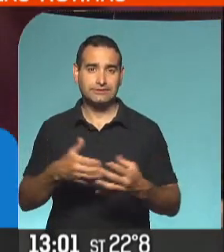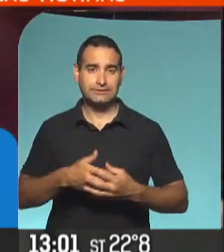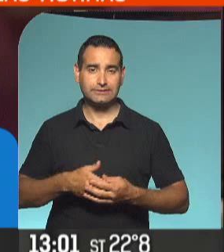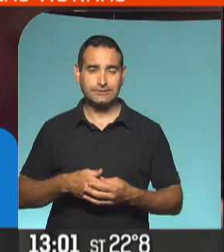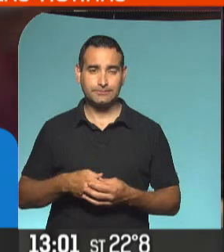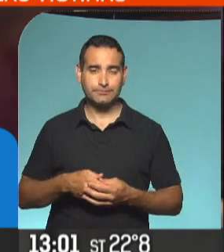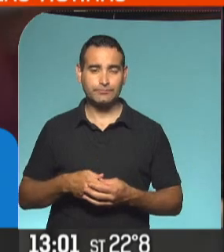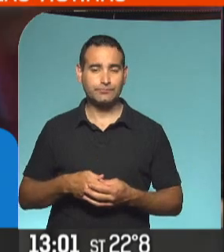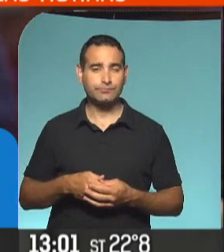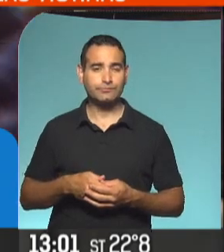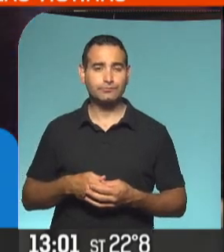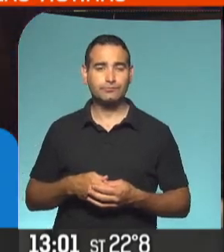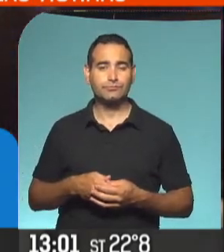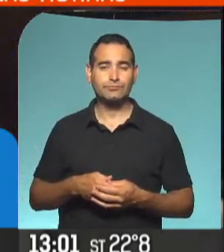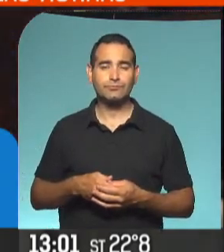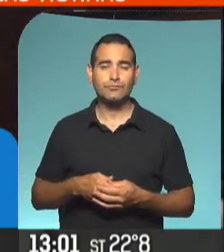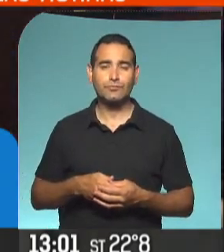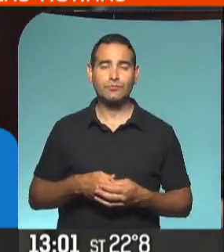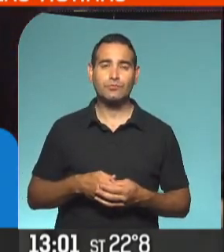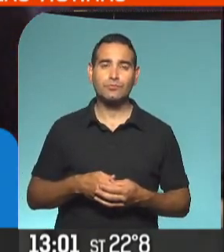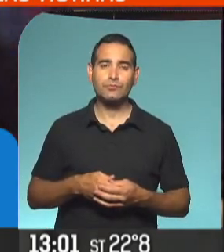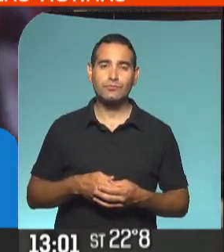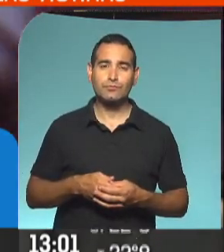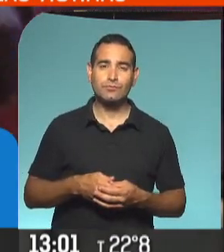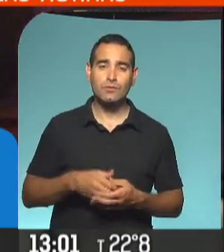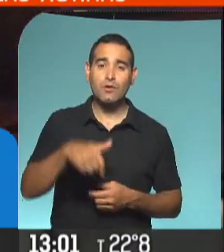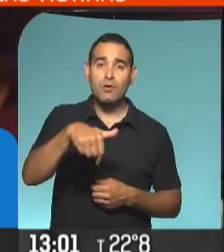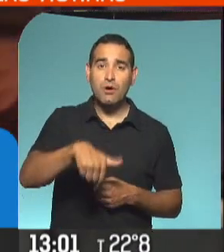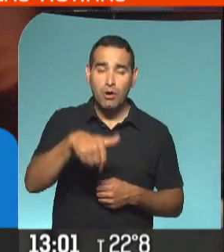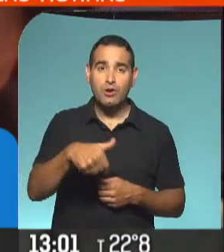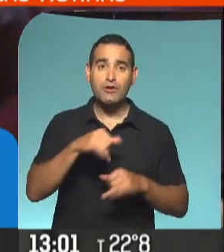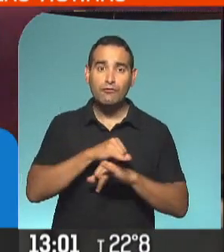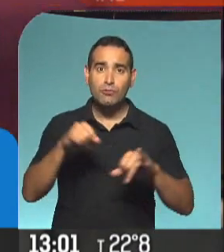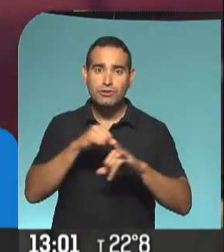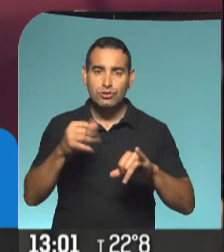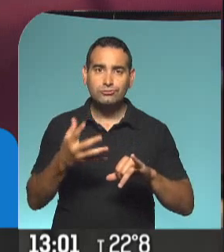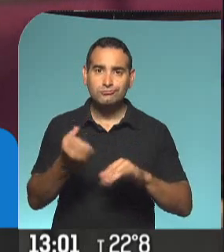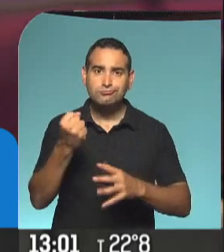Hoy, como decís, aparecen datos